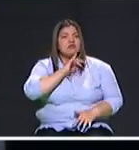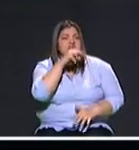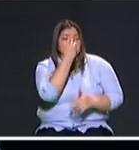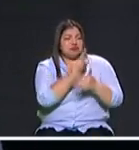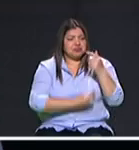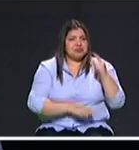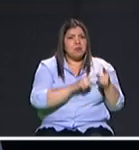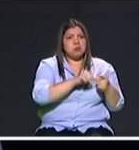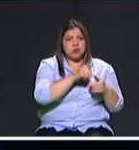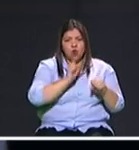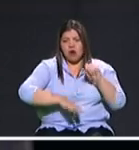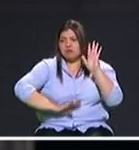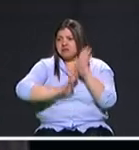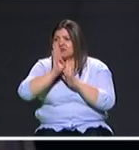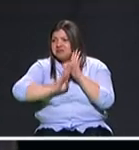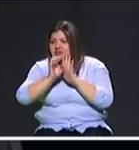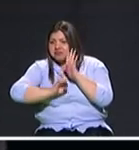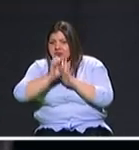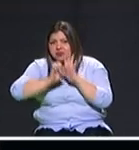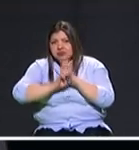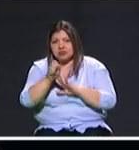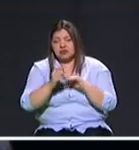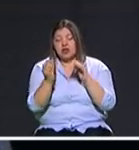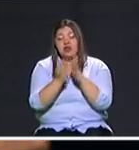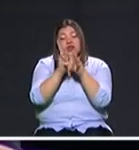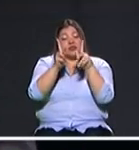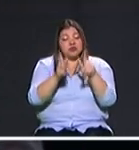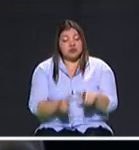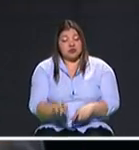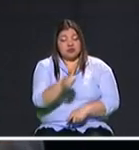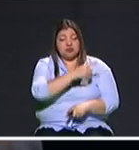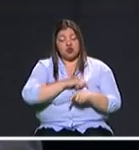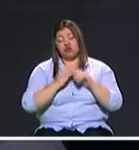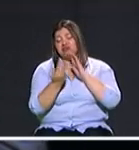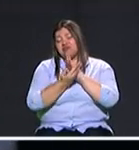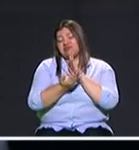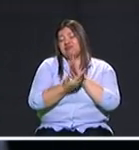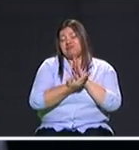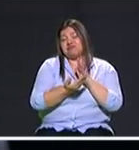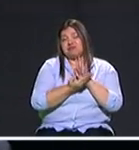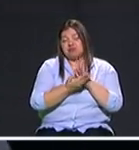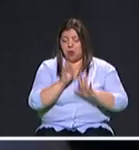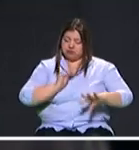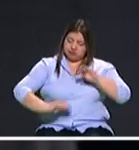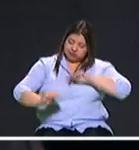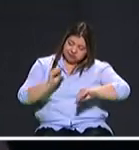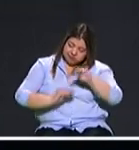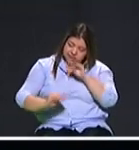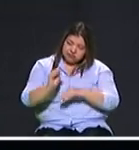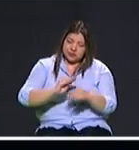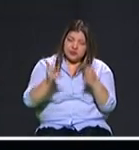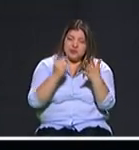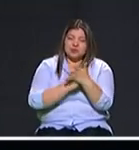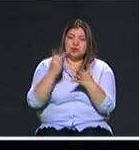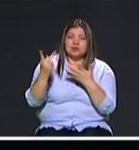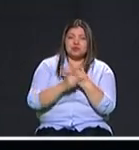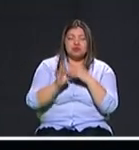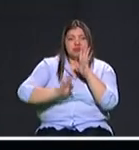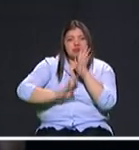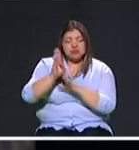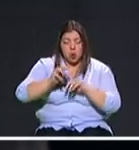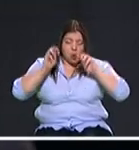impulsar el desarrollo productivo de nuestra ciudad nuestros estudiantes desde allí podrán desarrollar un proyecto productivo a través de una iniciativa de investigación